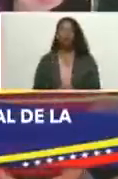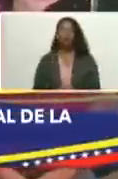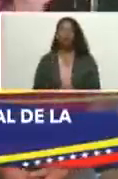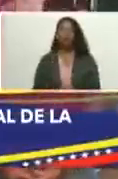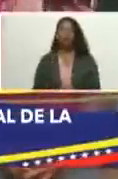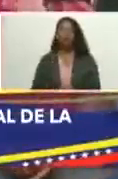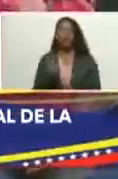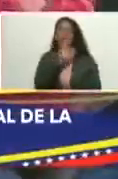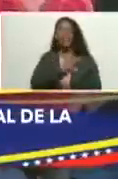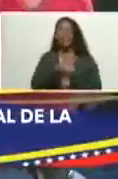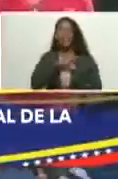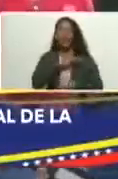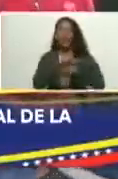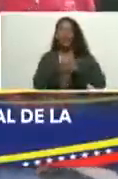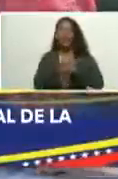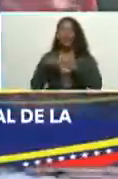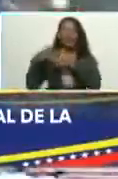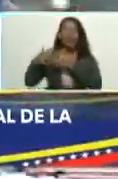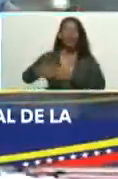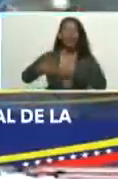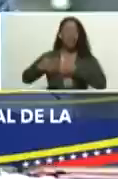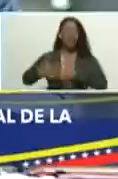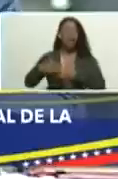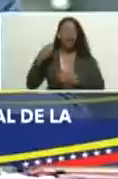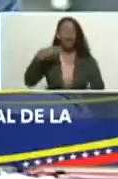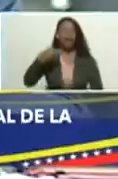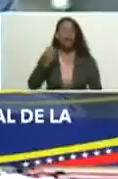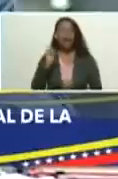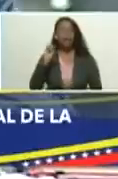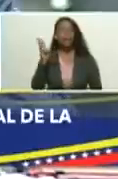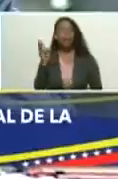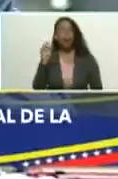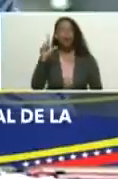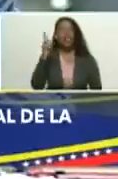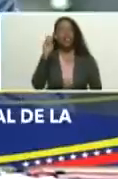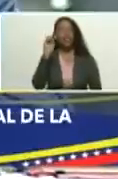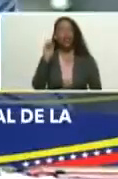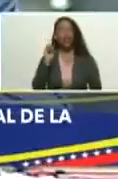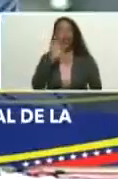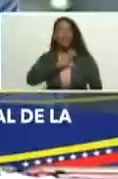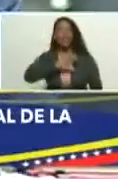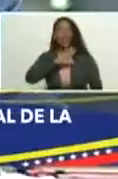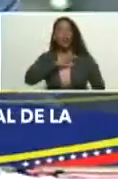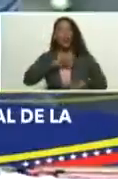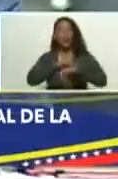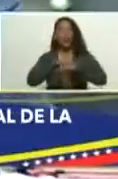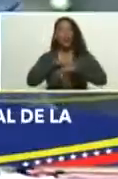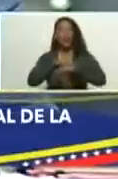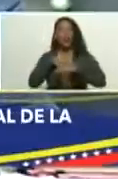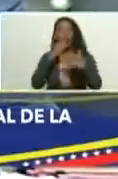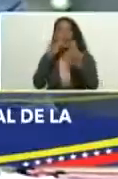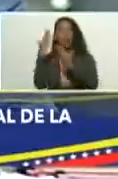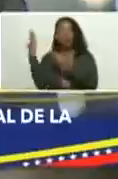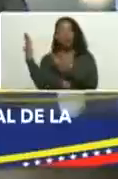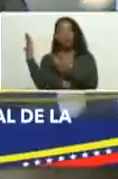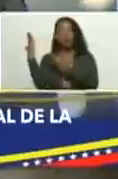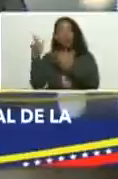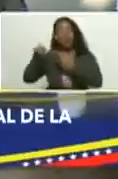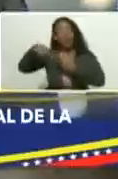Señor ministro de Industria, Hipólito Abreu, señor ministro Torrealba,